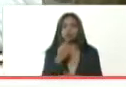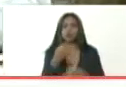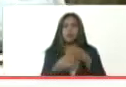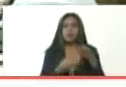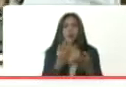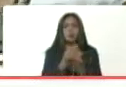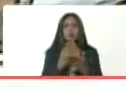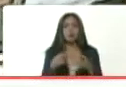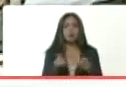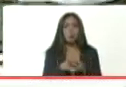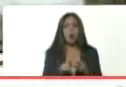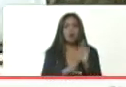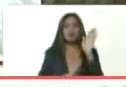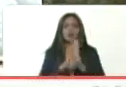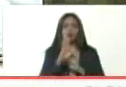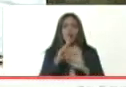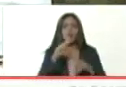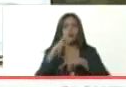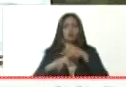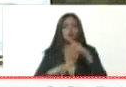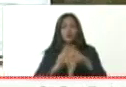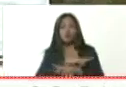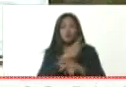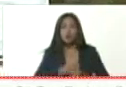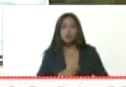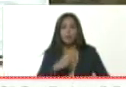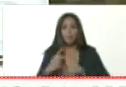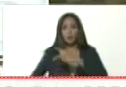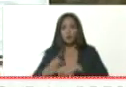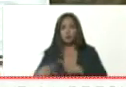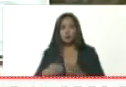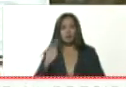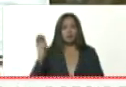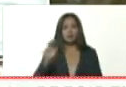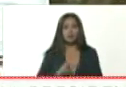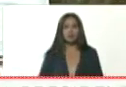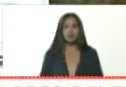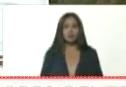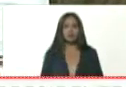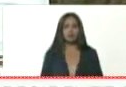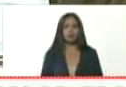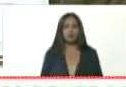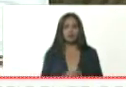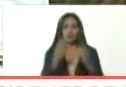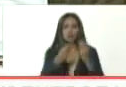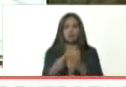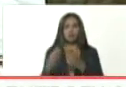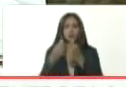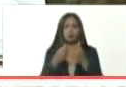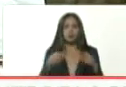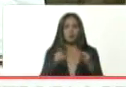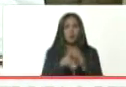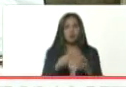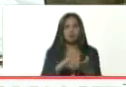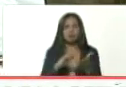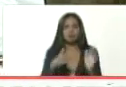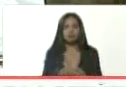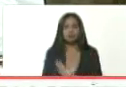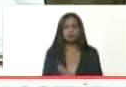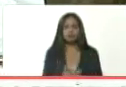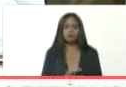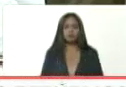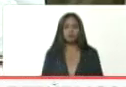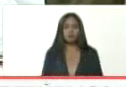y desarrollar las fuerzas productivas del país desarrollar la economía para que para